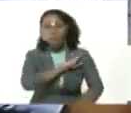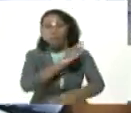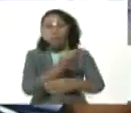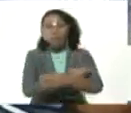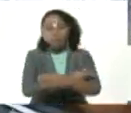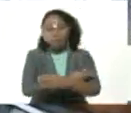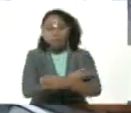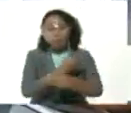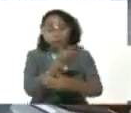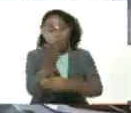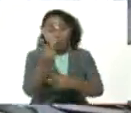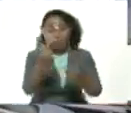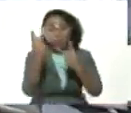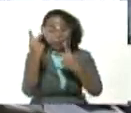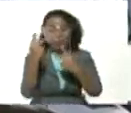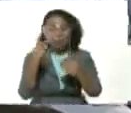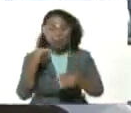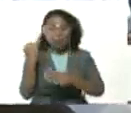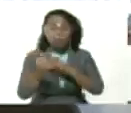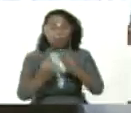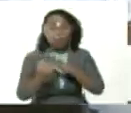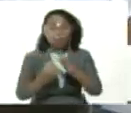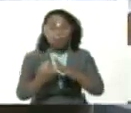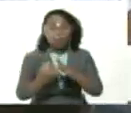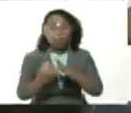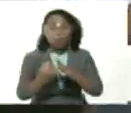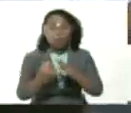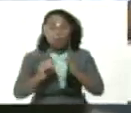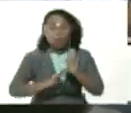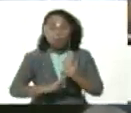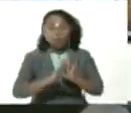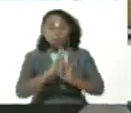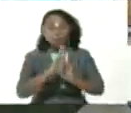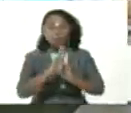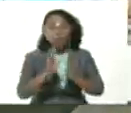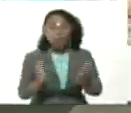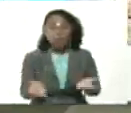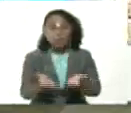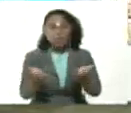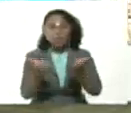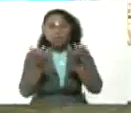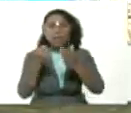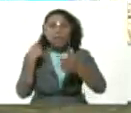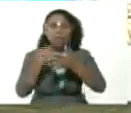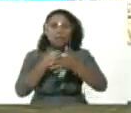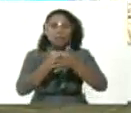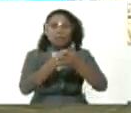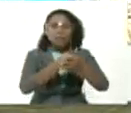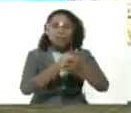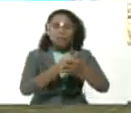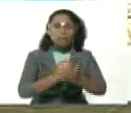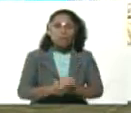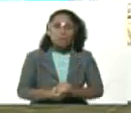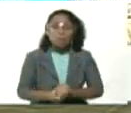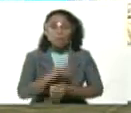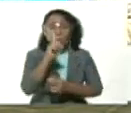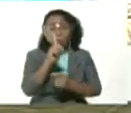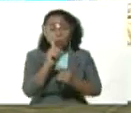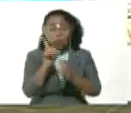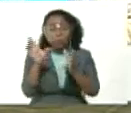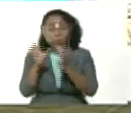fortalecerlos. Fíjense ustedes los instrumentos que fueron surgiendo al calor de la batalla. Por un lado, los